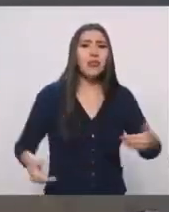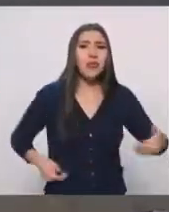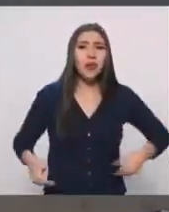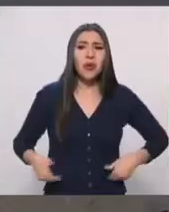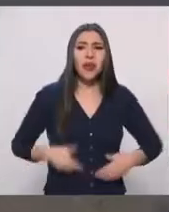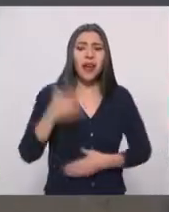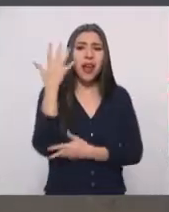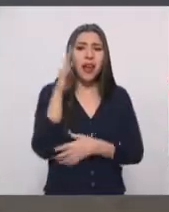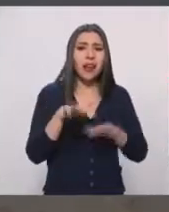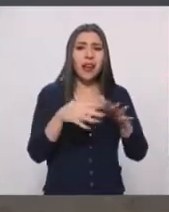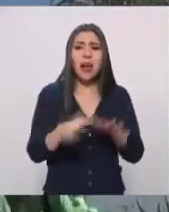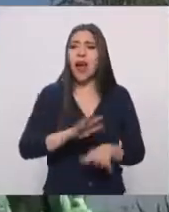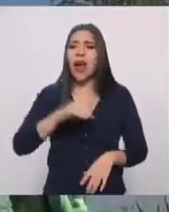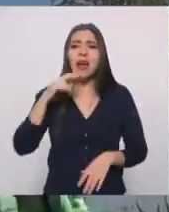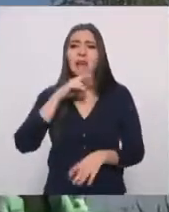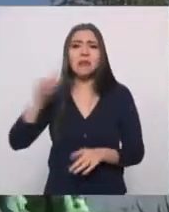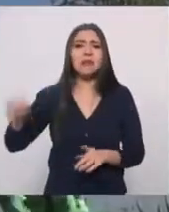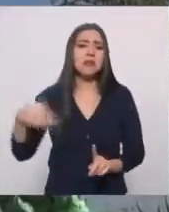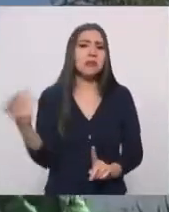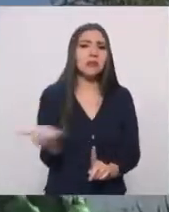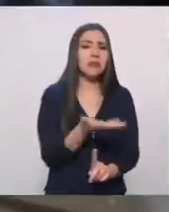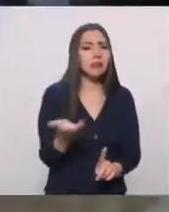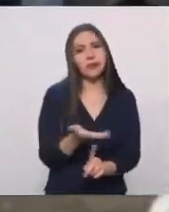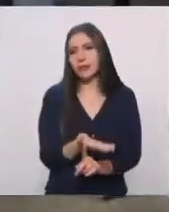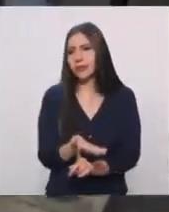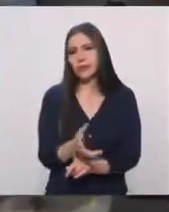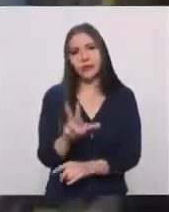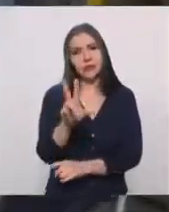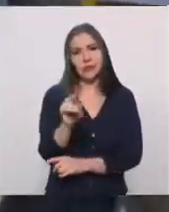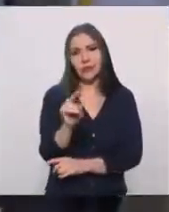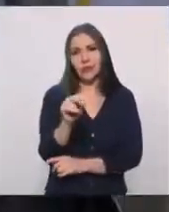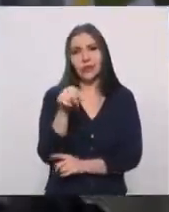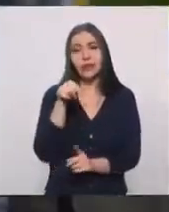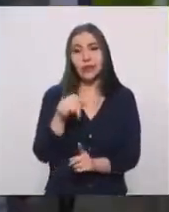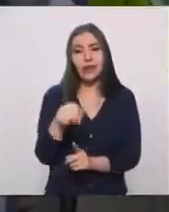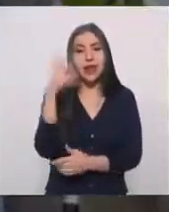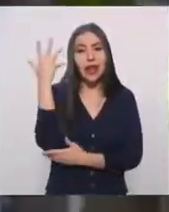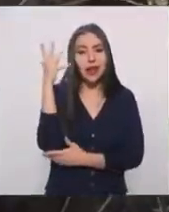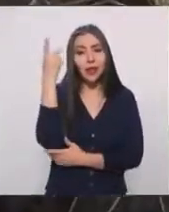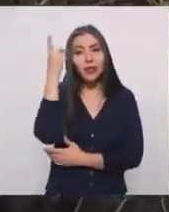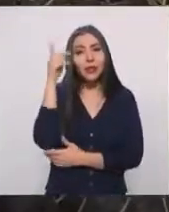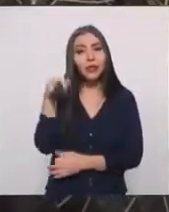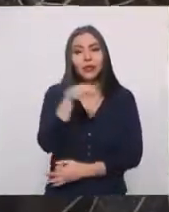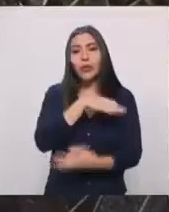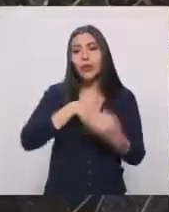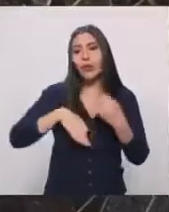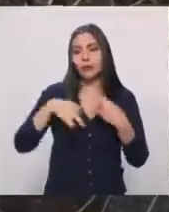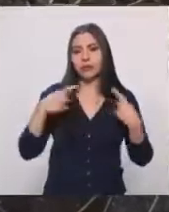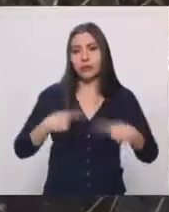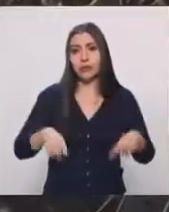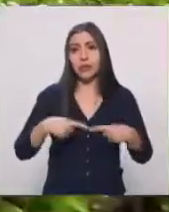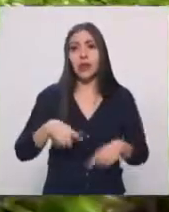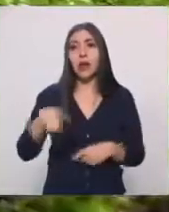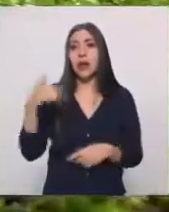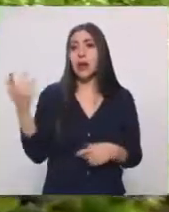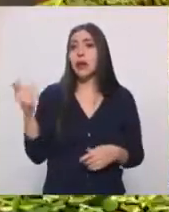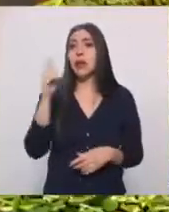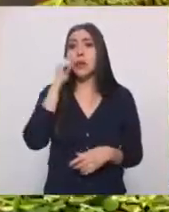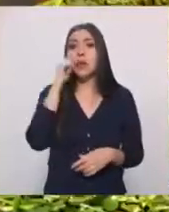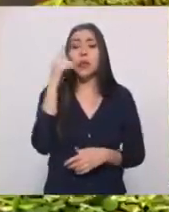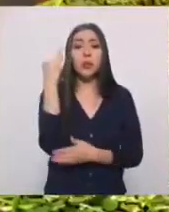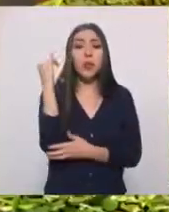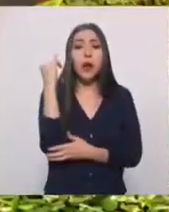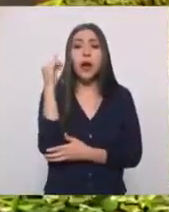árboles son del dominio colectivo, son propiedad pública, está prohibido talarlos, así estén en tu jardín, hay